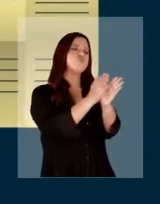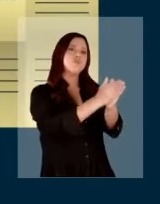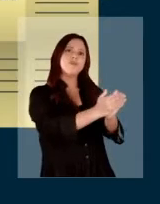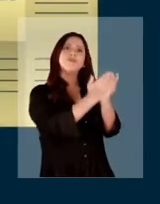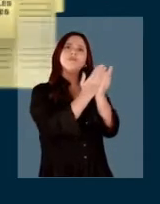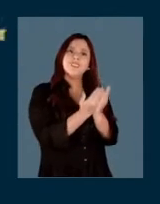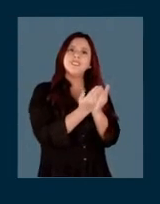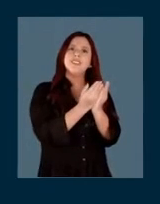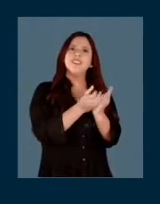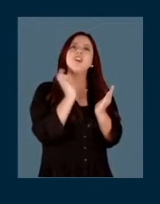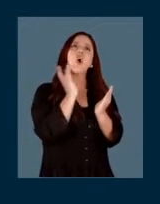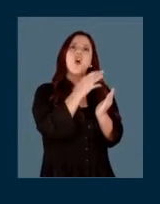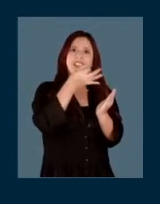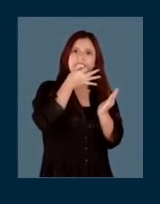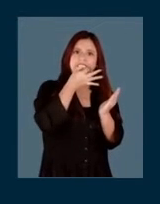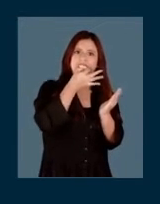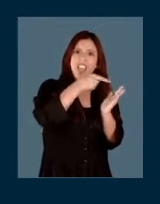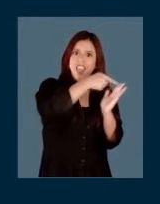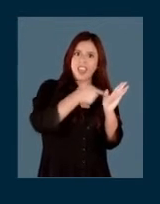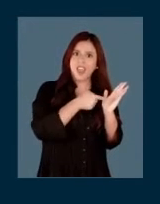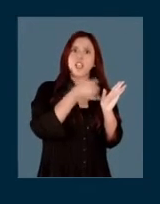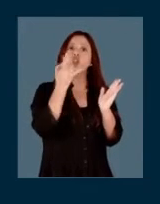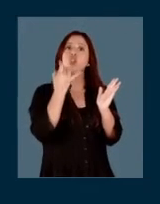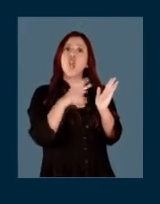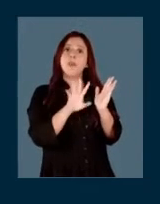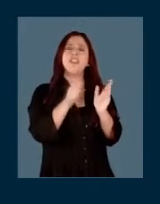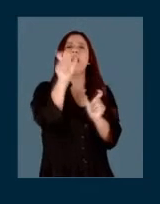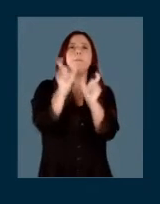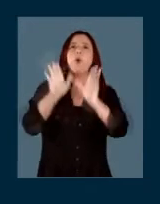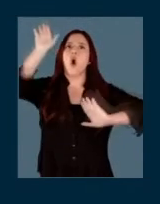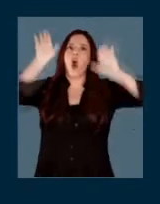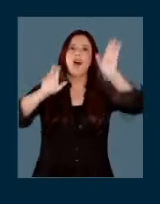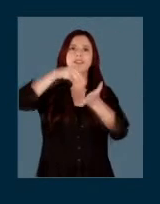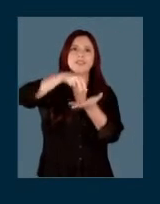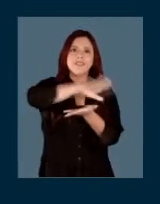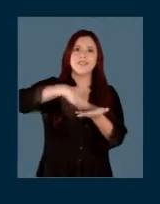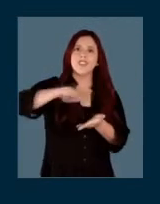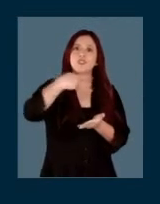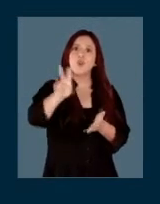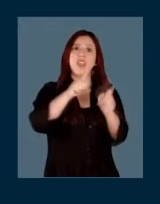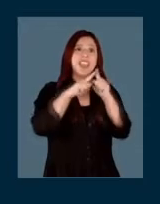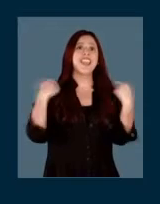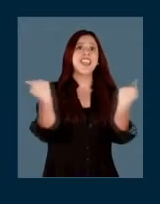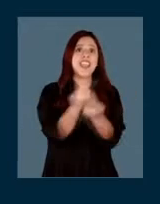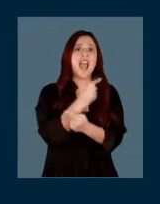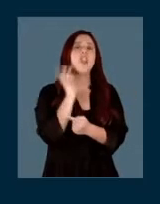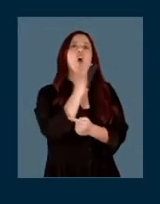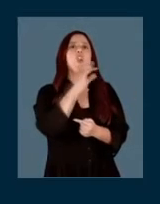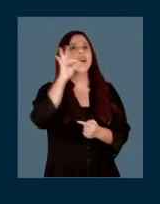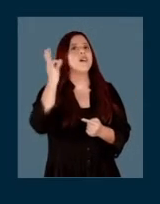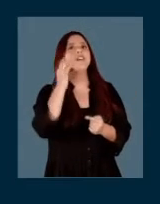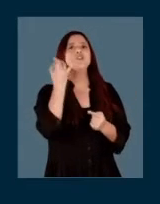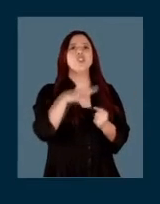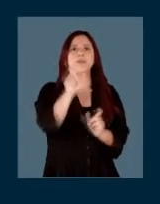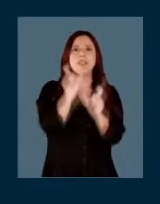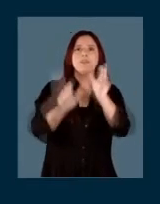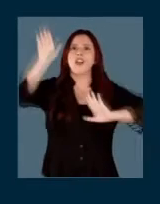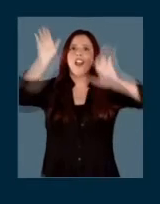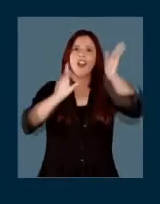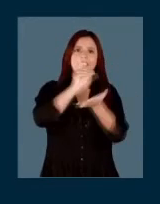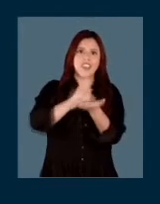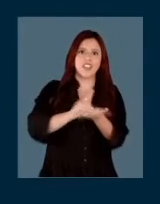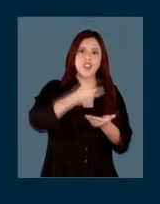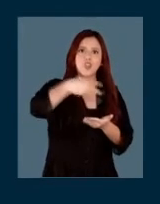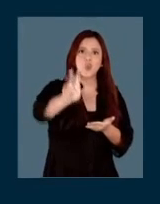15 y 16. Claro, para los vocales de mesa tienen sus mascarillas de recambio para ambos días y por eso las bolsas